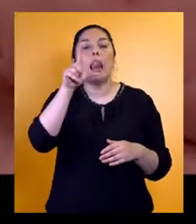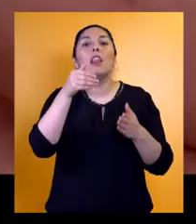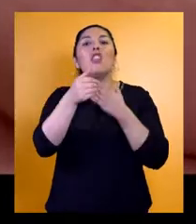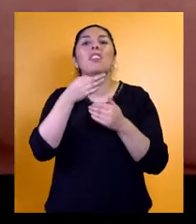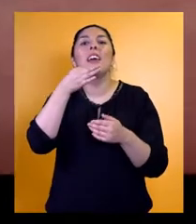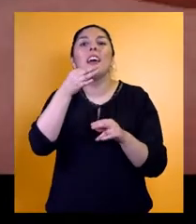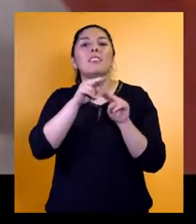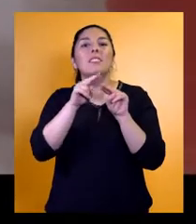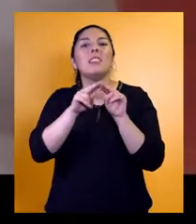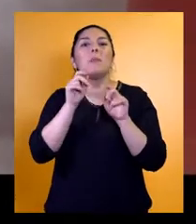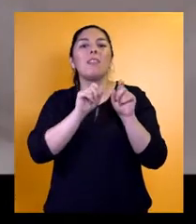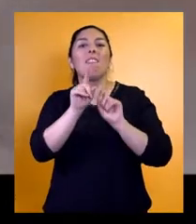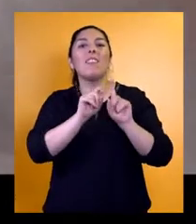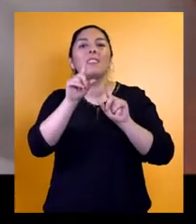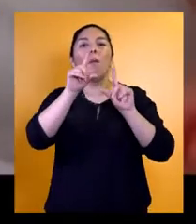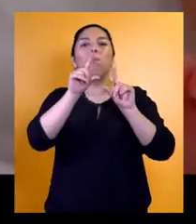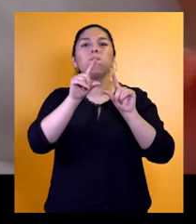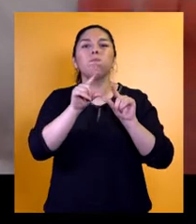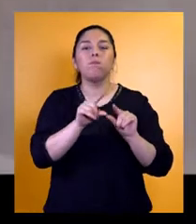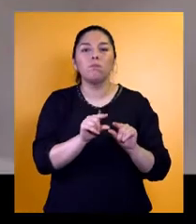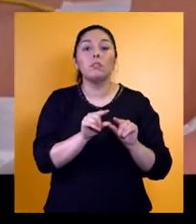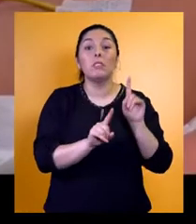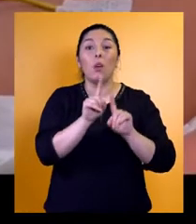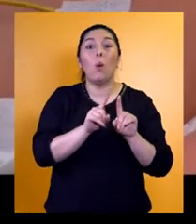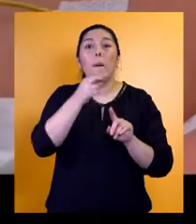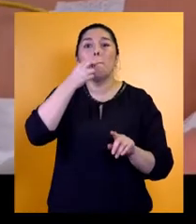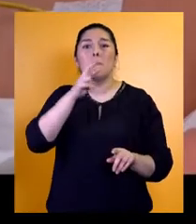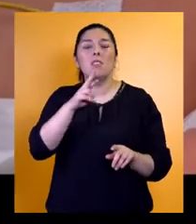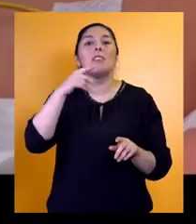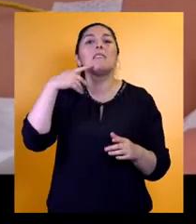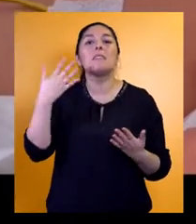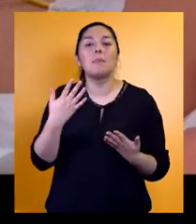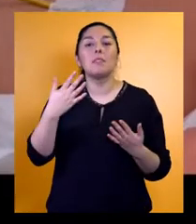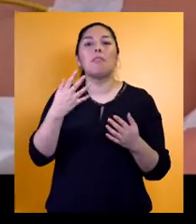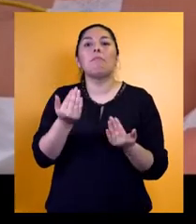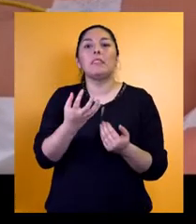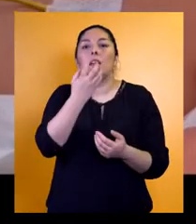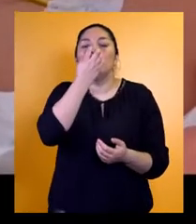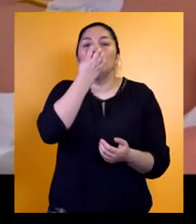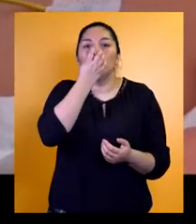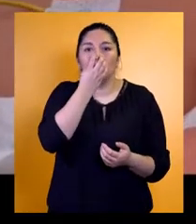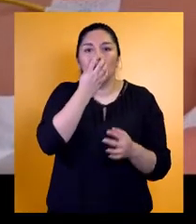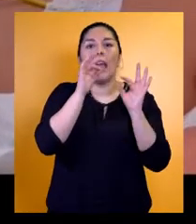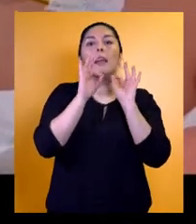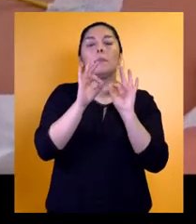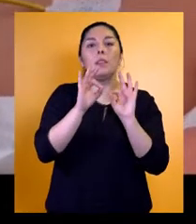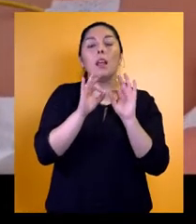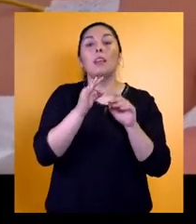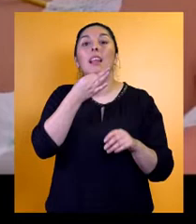que ataca a niños pequeños o que tienen sus defensas disminuidas y que, por tanto, en el peor de los casos, pueden requerir ventilación mecánica.